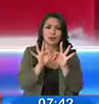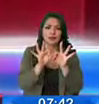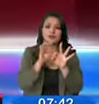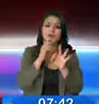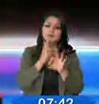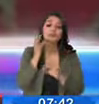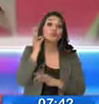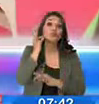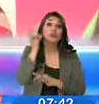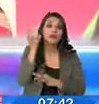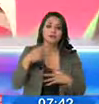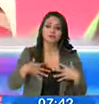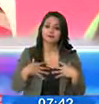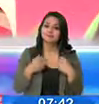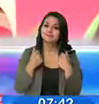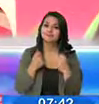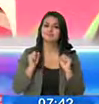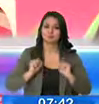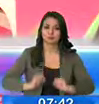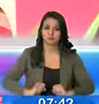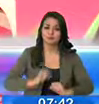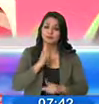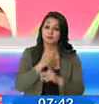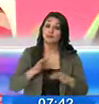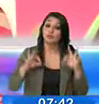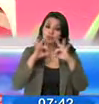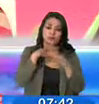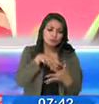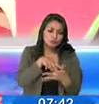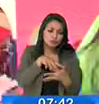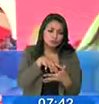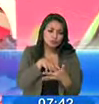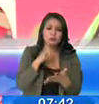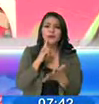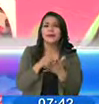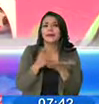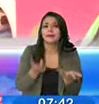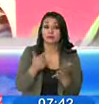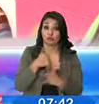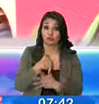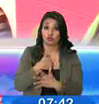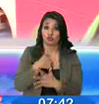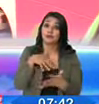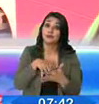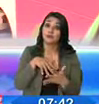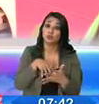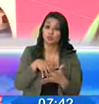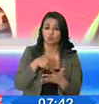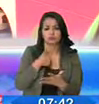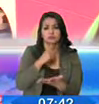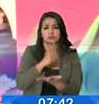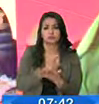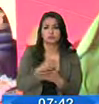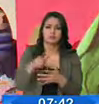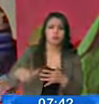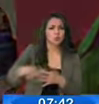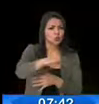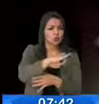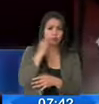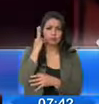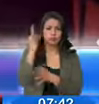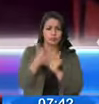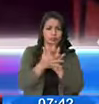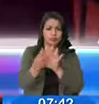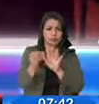como mujer. Pienso que es importante prepararse y no es tarde. En mi caso, yo lo estoy haciendo y pienso que muchas mujeres lo pueden hacer.